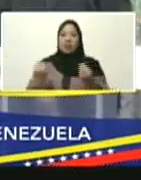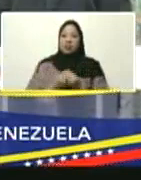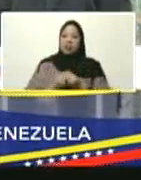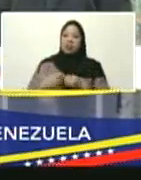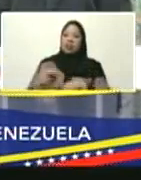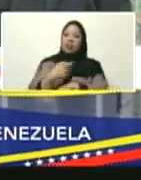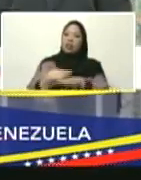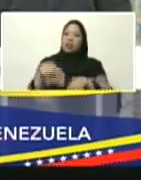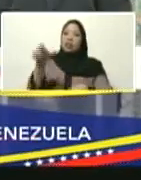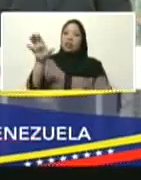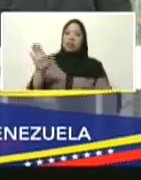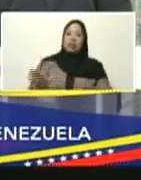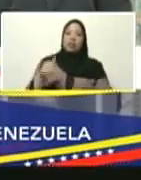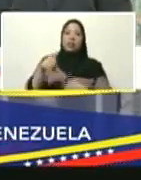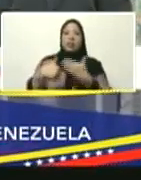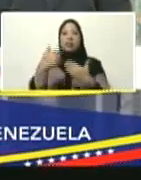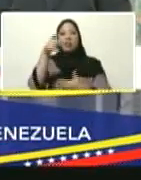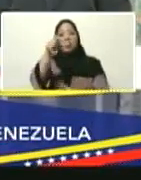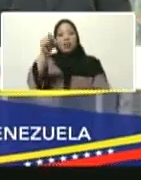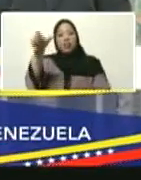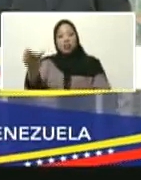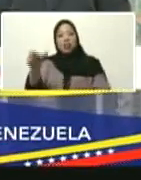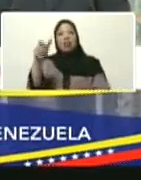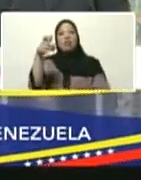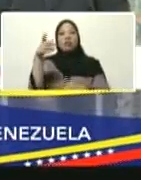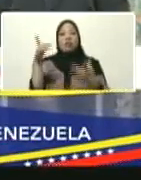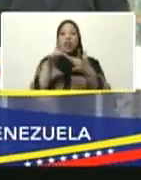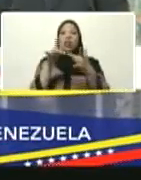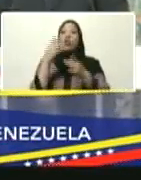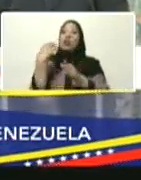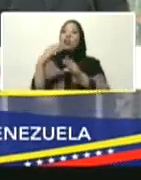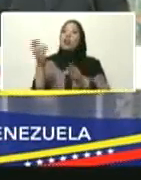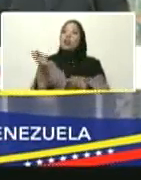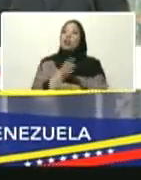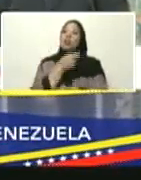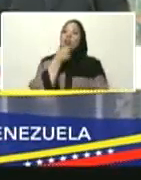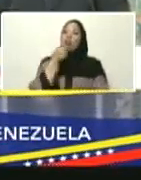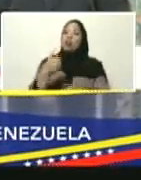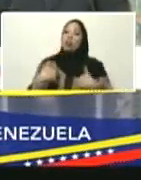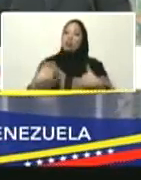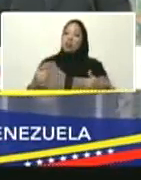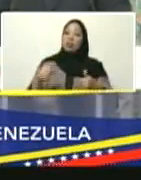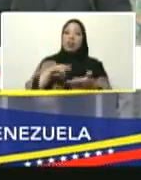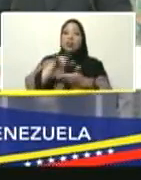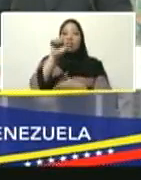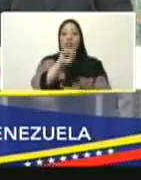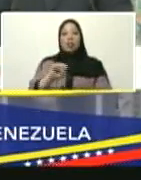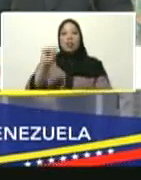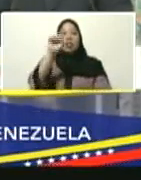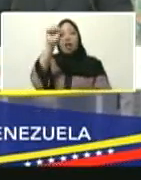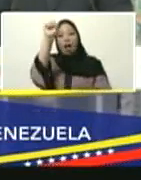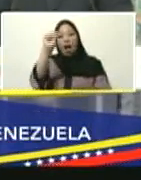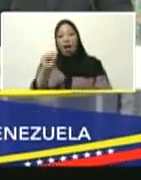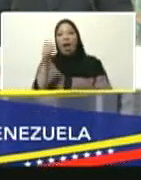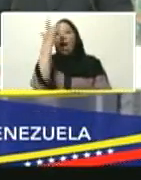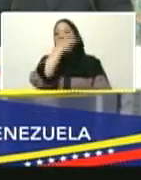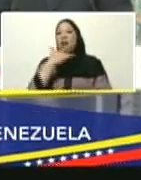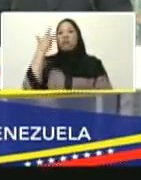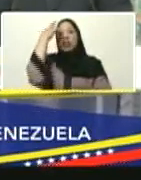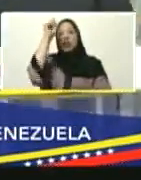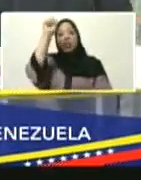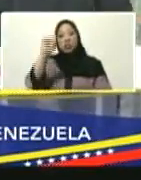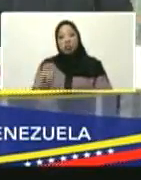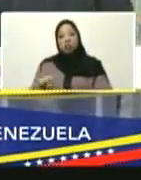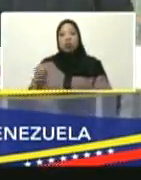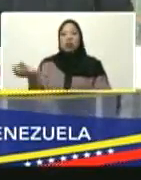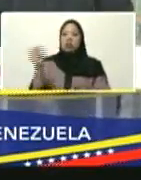Algérie et aux Algériens de se rendre à Caracas, c'est-à-dire le nord de l'Amérique du Sud, connecté avec